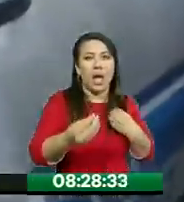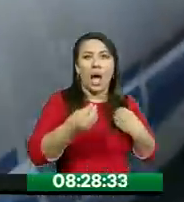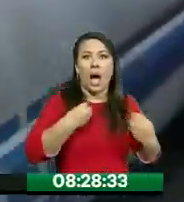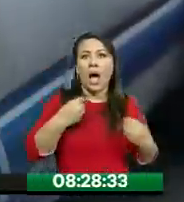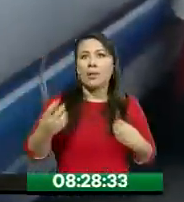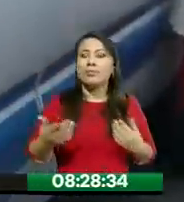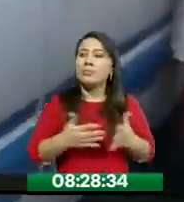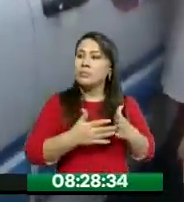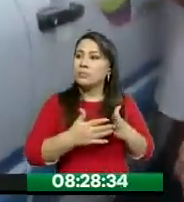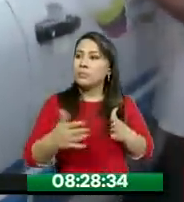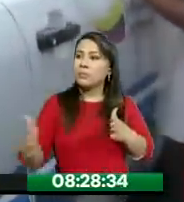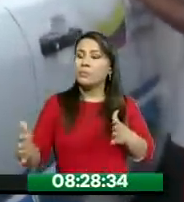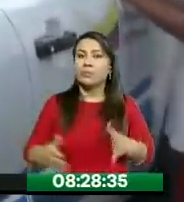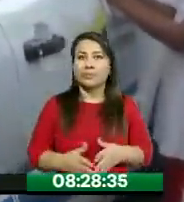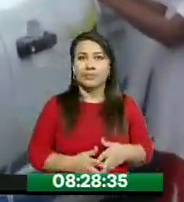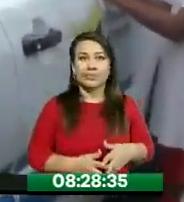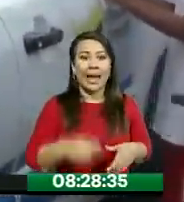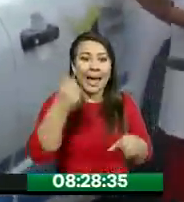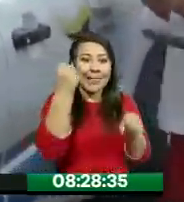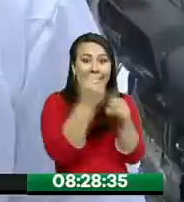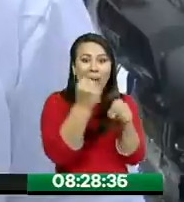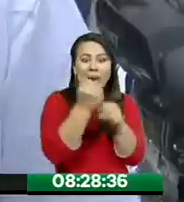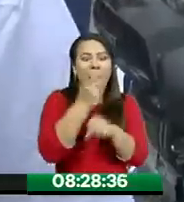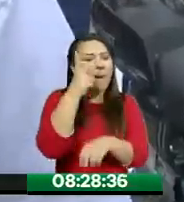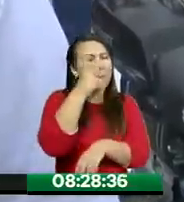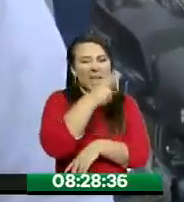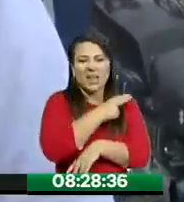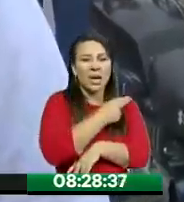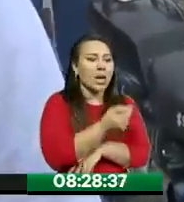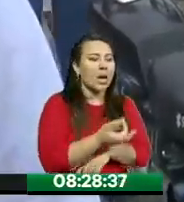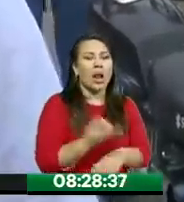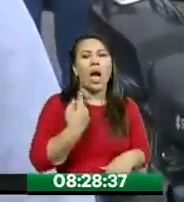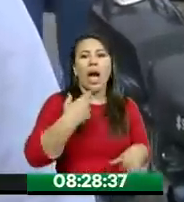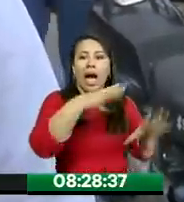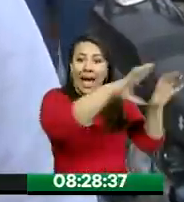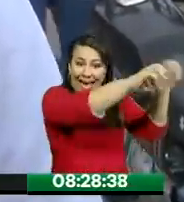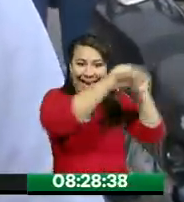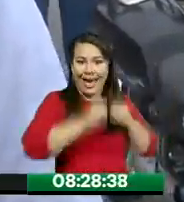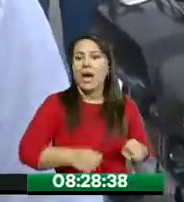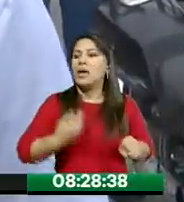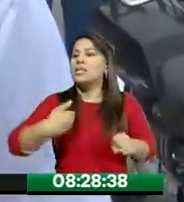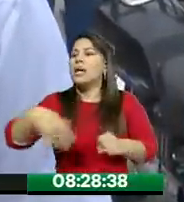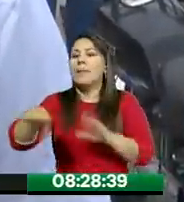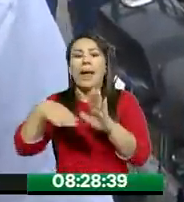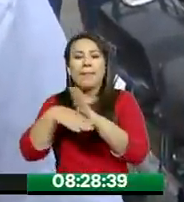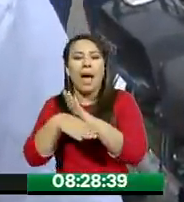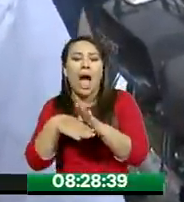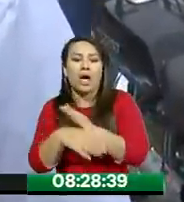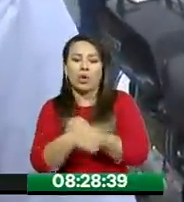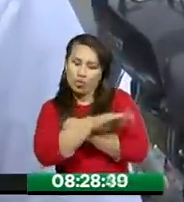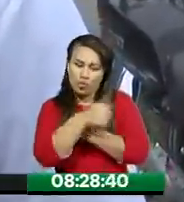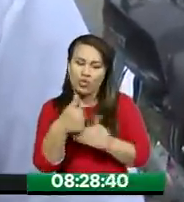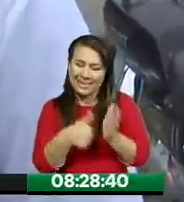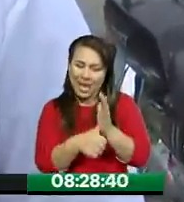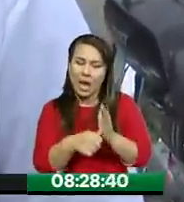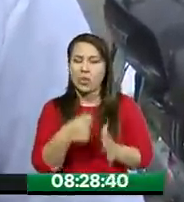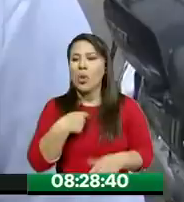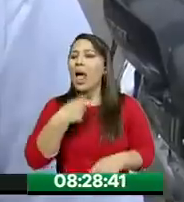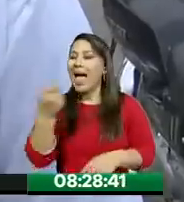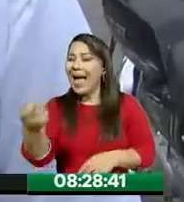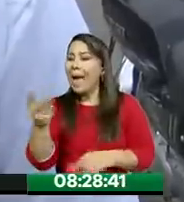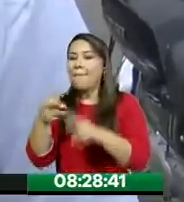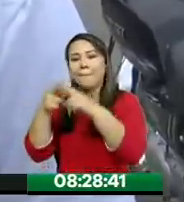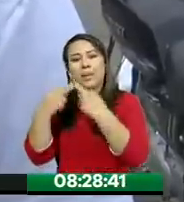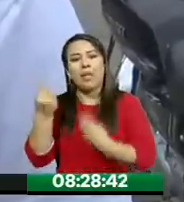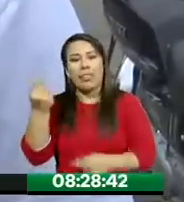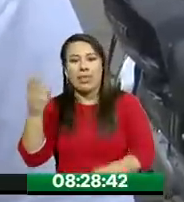sino también de los ciclistas. Insisto, no son todos, ni me estoy refiriendo a este tema. Se realizó el velatorio de los restos del